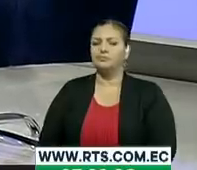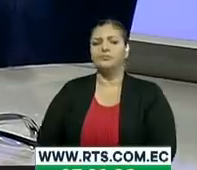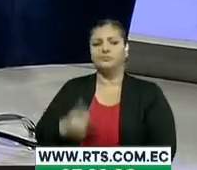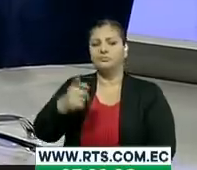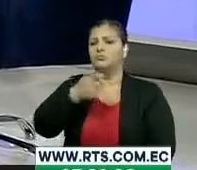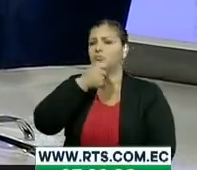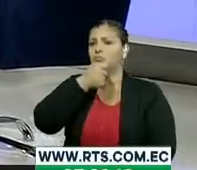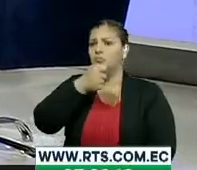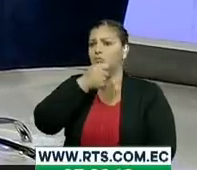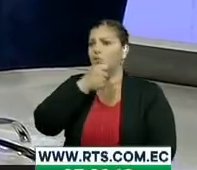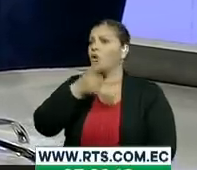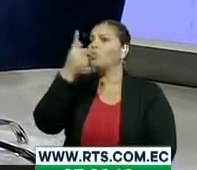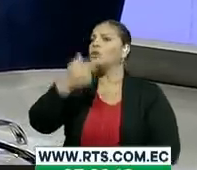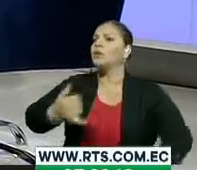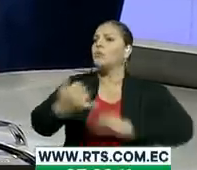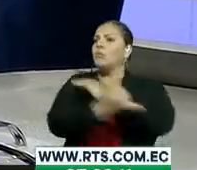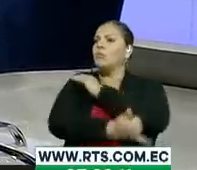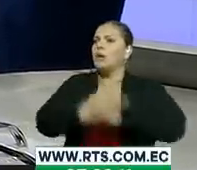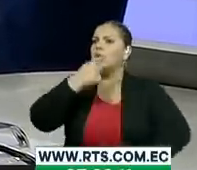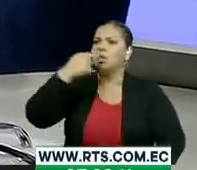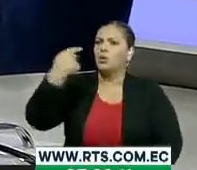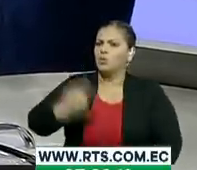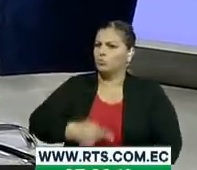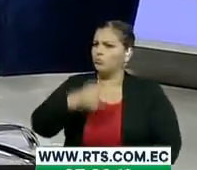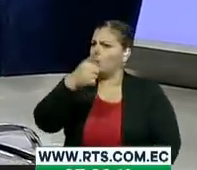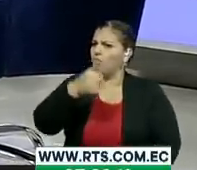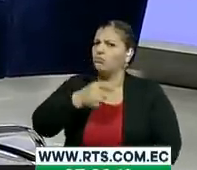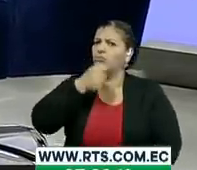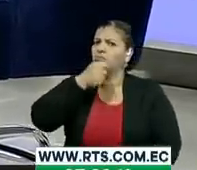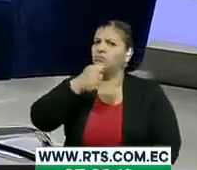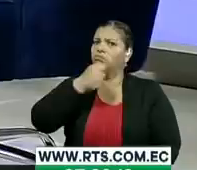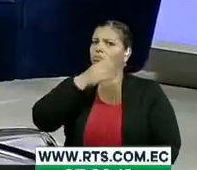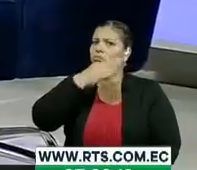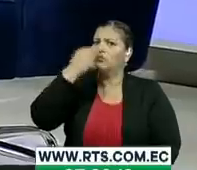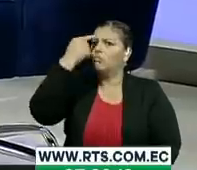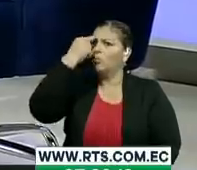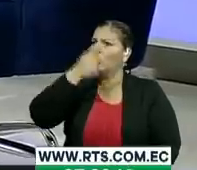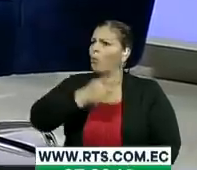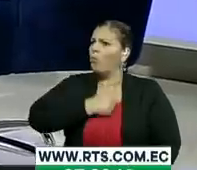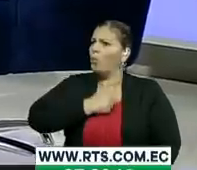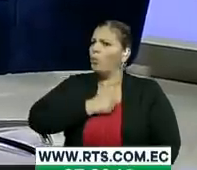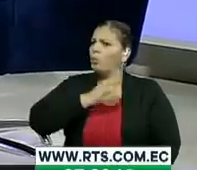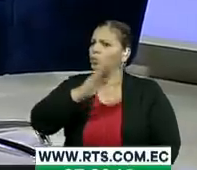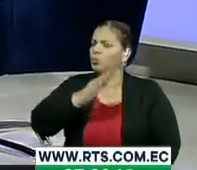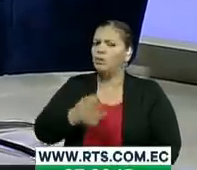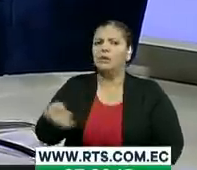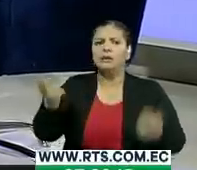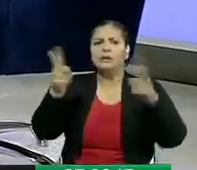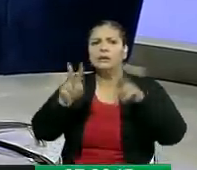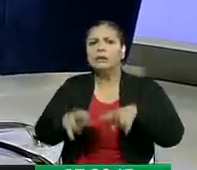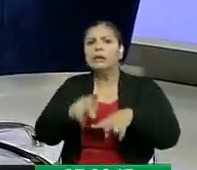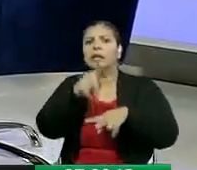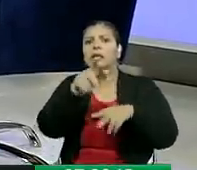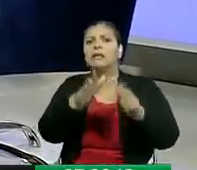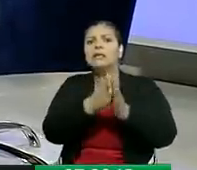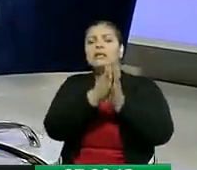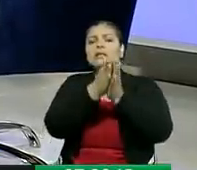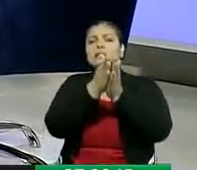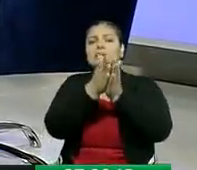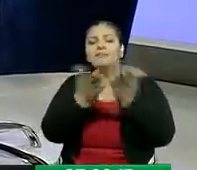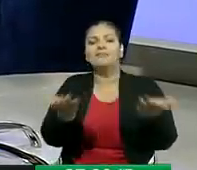entrevistas en un canal ruso, en la televisión rusa, acaba de ser nombrado director de la revista académica Propuestas para el Desarrollo. ¿Qué le